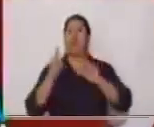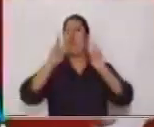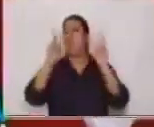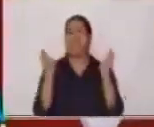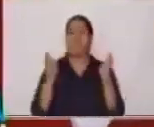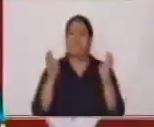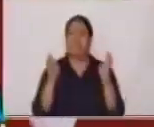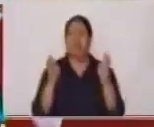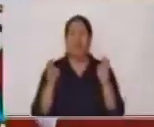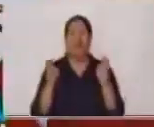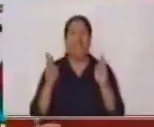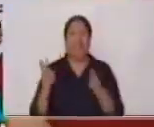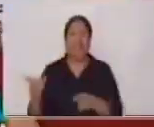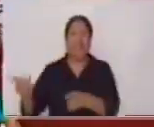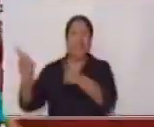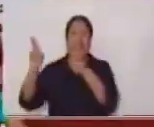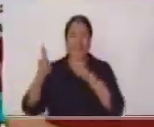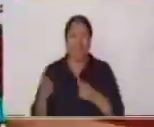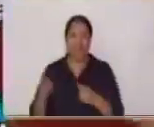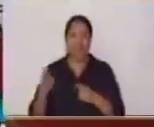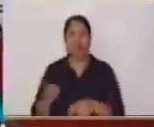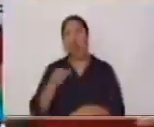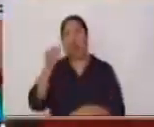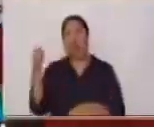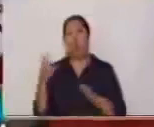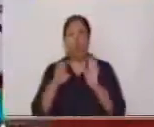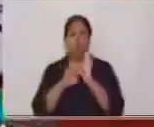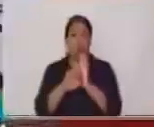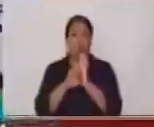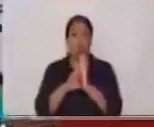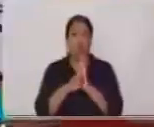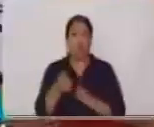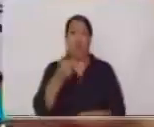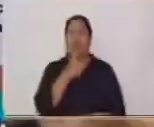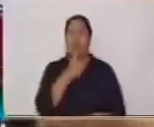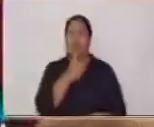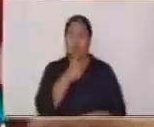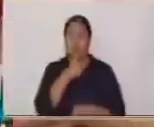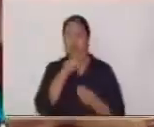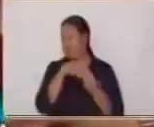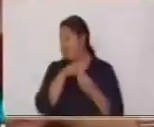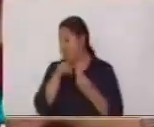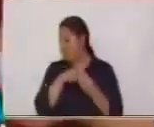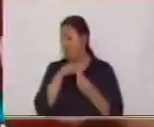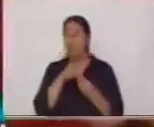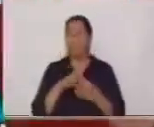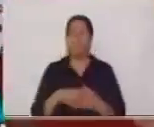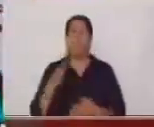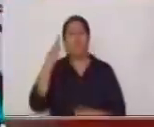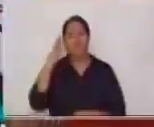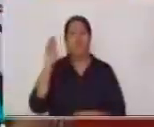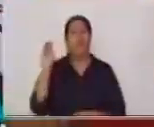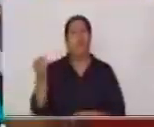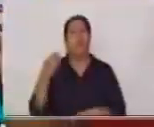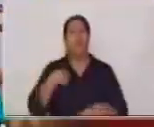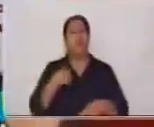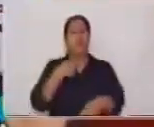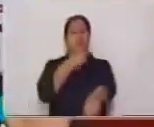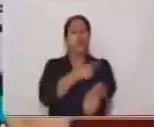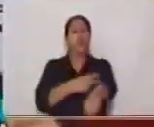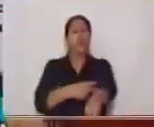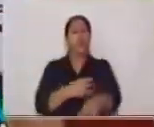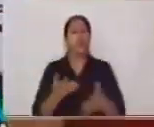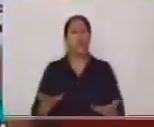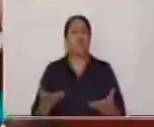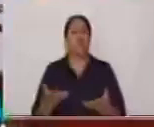regalo. En el otro que te di de ejemplo era un almuerzo familiar. ¿Por qué lo estoy narrando? En el caso